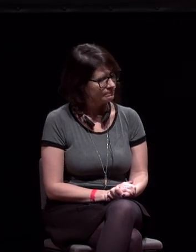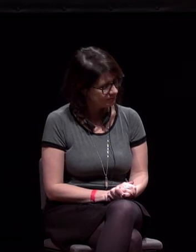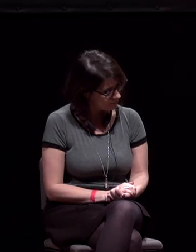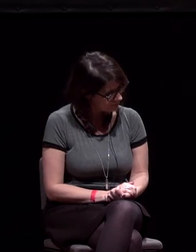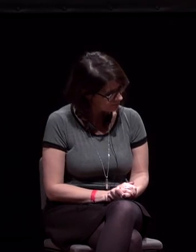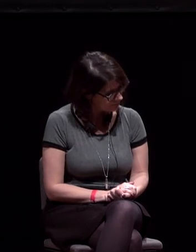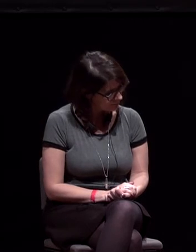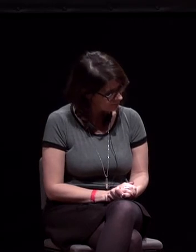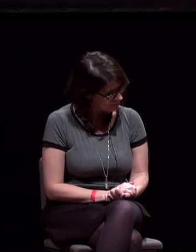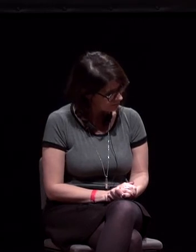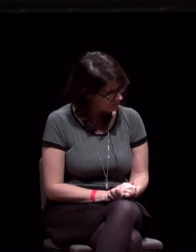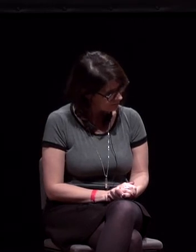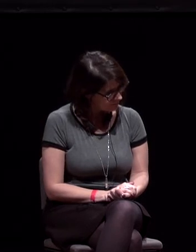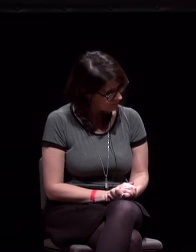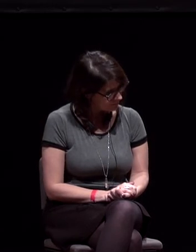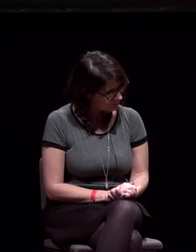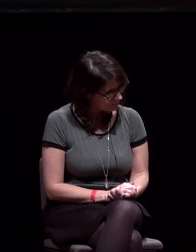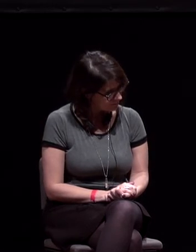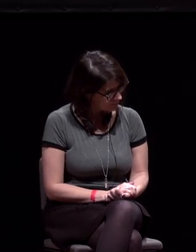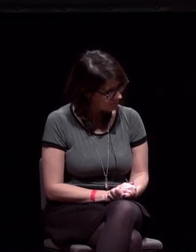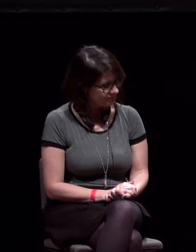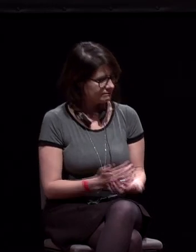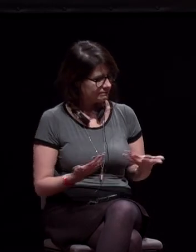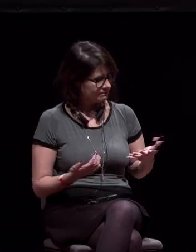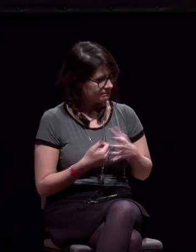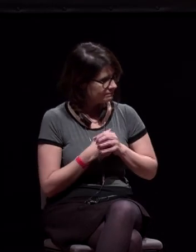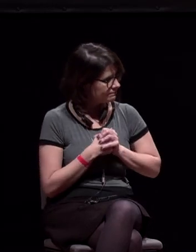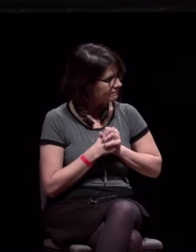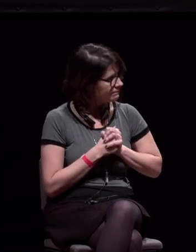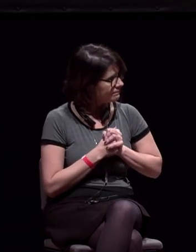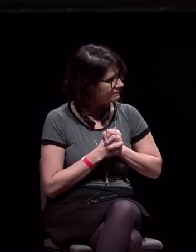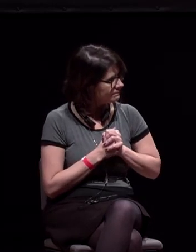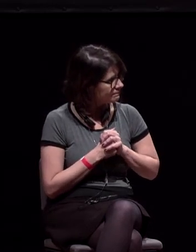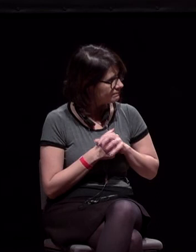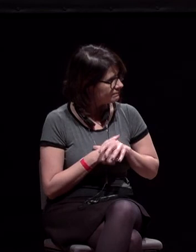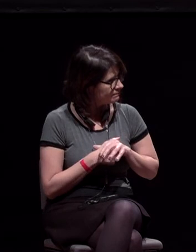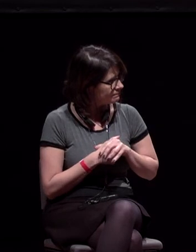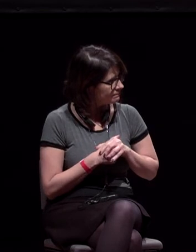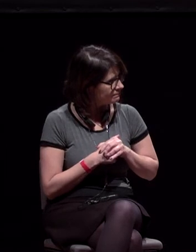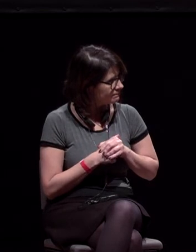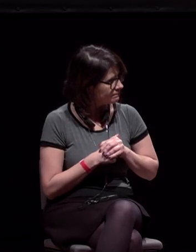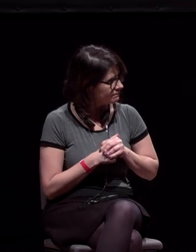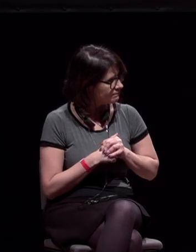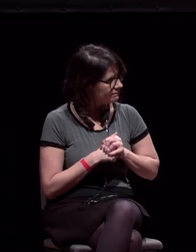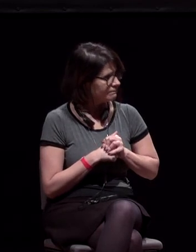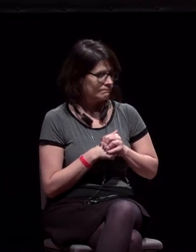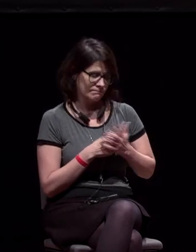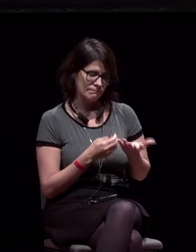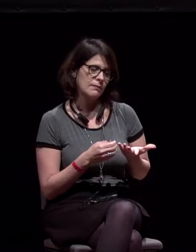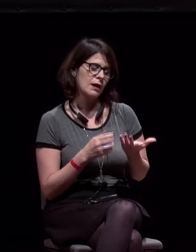yo qué sé, de hablar de Avellala, porque es que no. O sea, en ningún momento que yo sepa, aparte de hablar de los pobres y de los